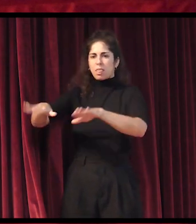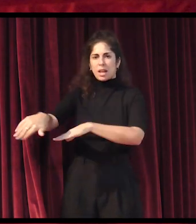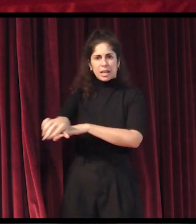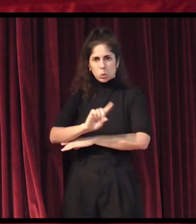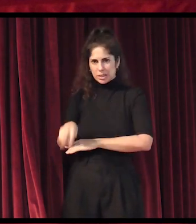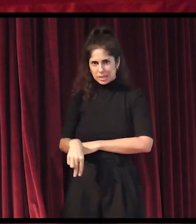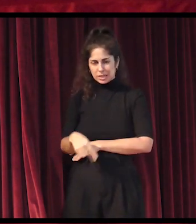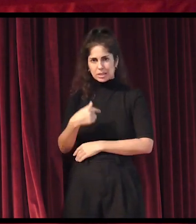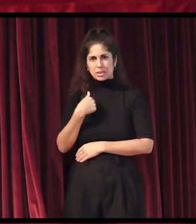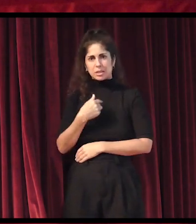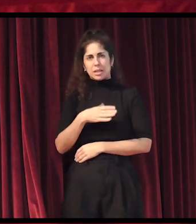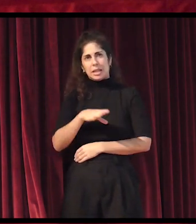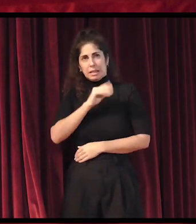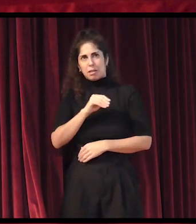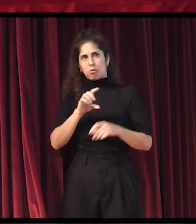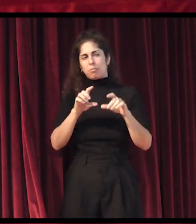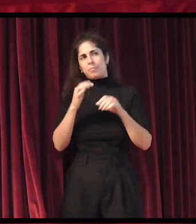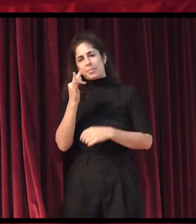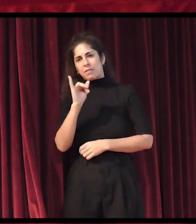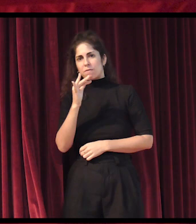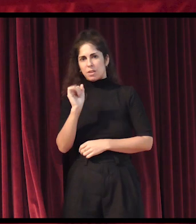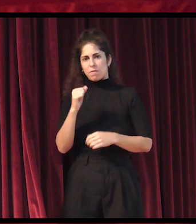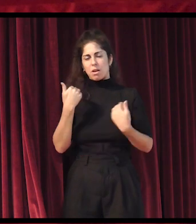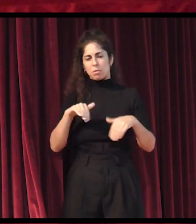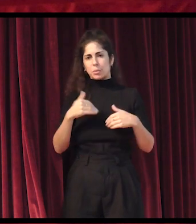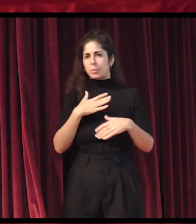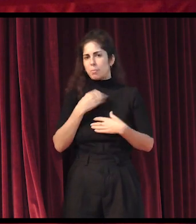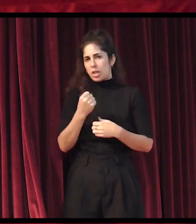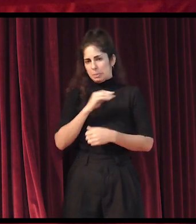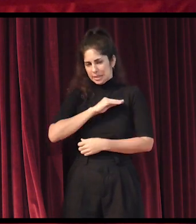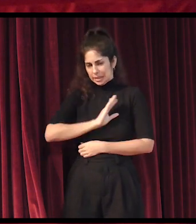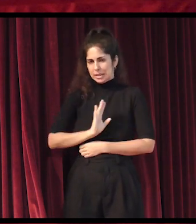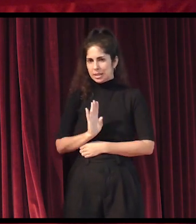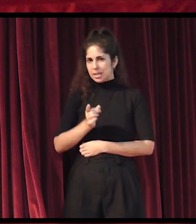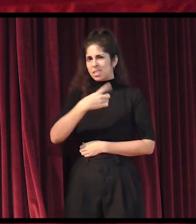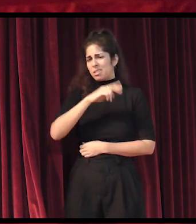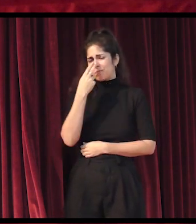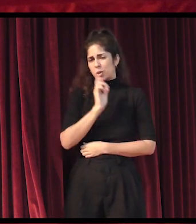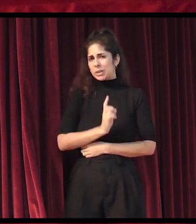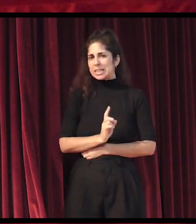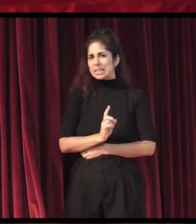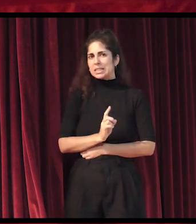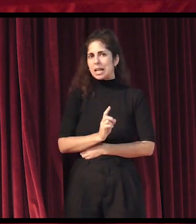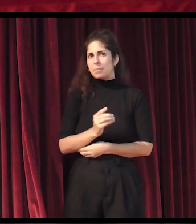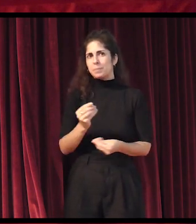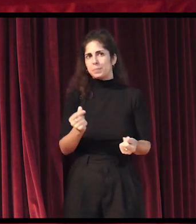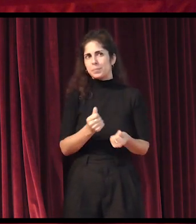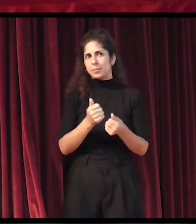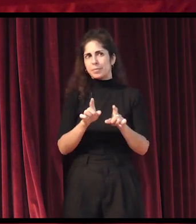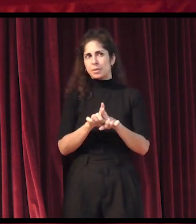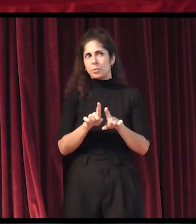un ente muy poderoso y que probablemente lo que menos le interese o está en las